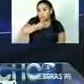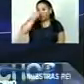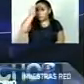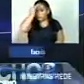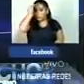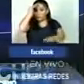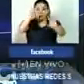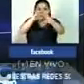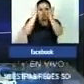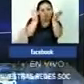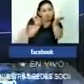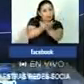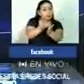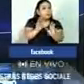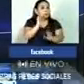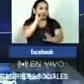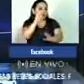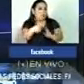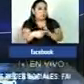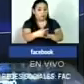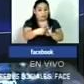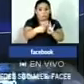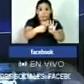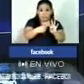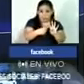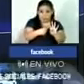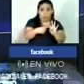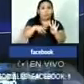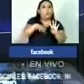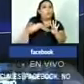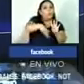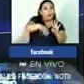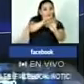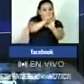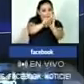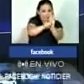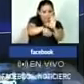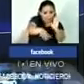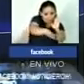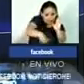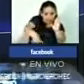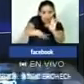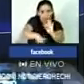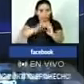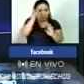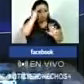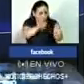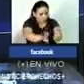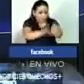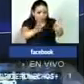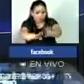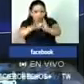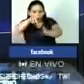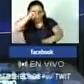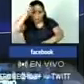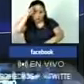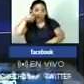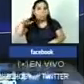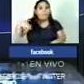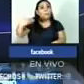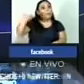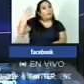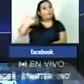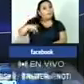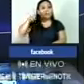internacionales contarles que cuatro nuevos estados reabren este lunes sus economías en los Estados Unidos después de más de un